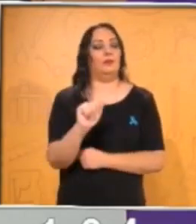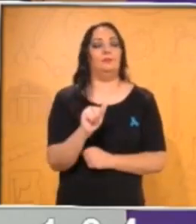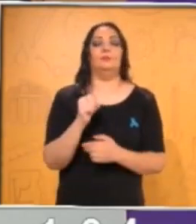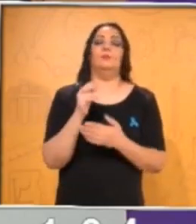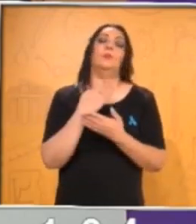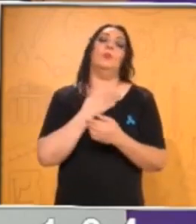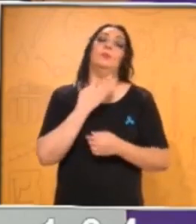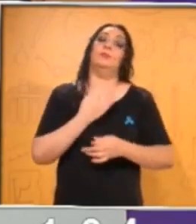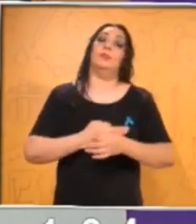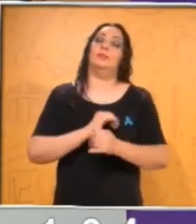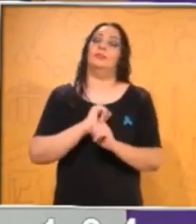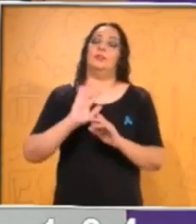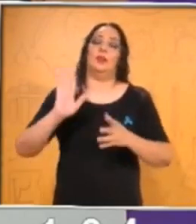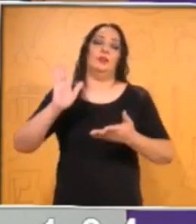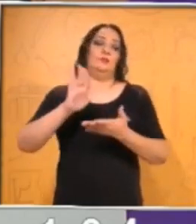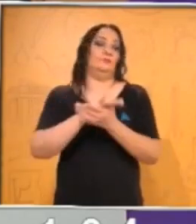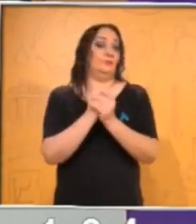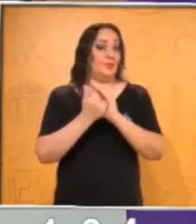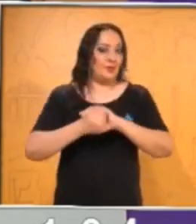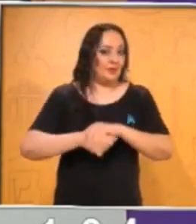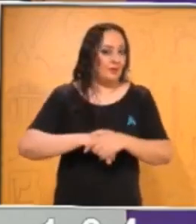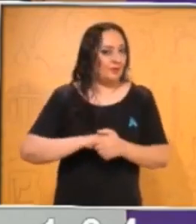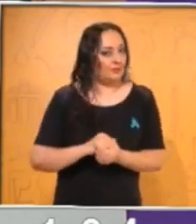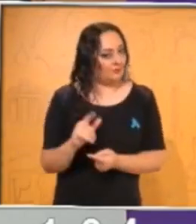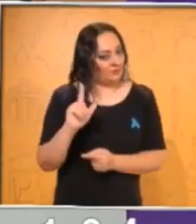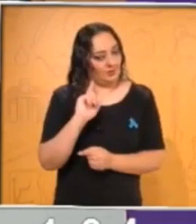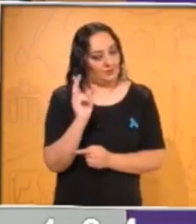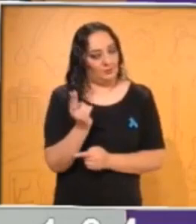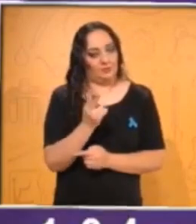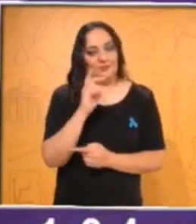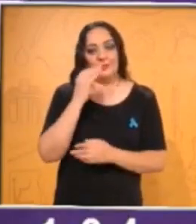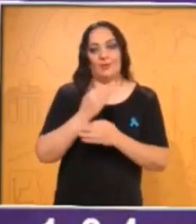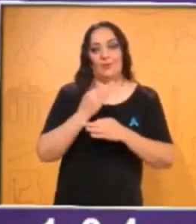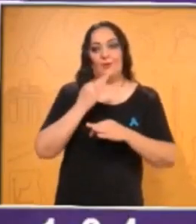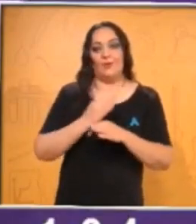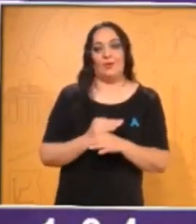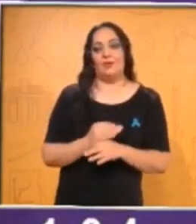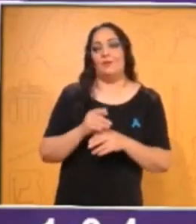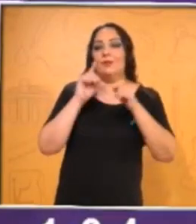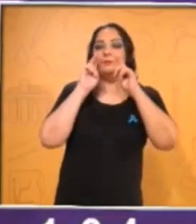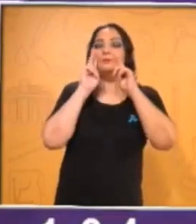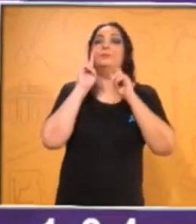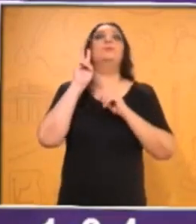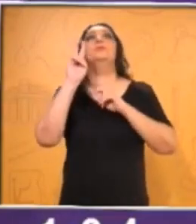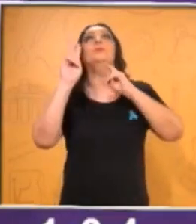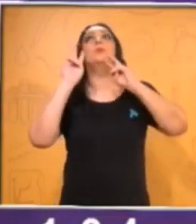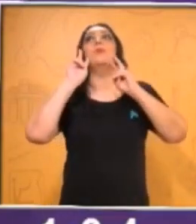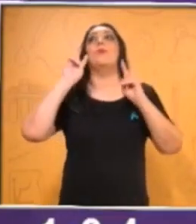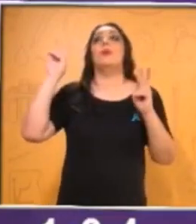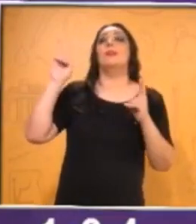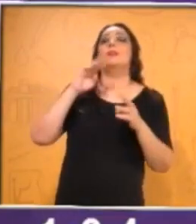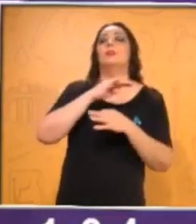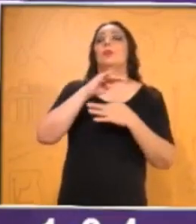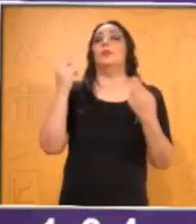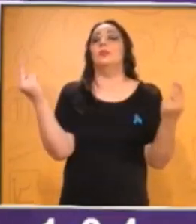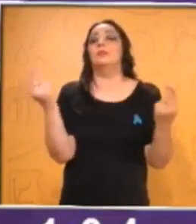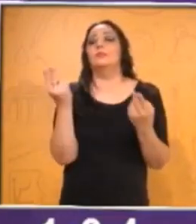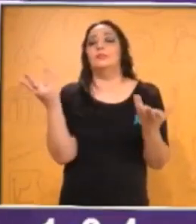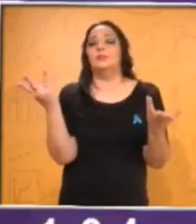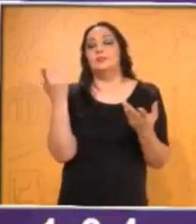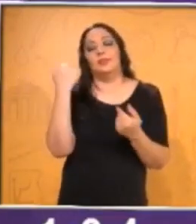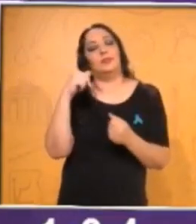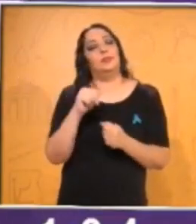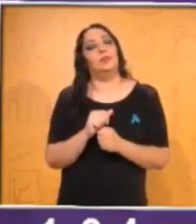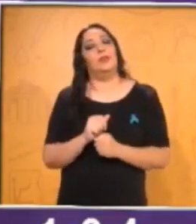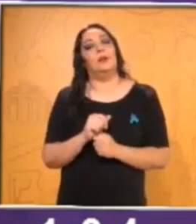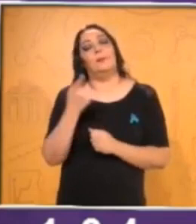estén muy bien, niños, que ya se hayan lavado las manos. Y ahorita en pantalla van a aparecer las medidas de prevención contra el nuevo